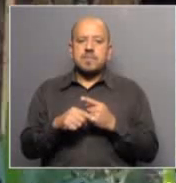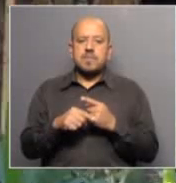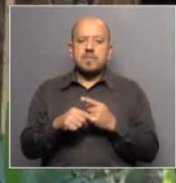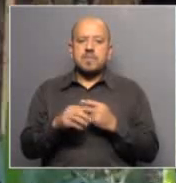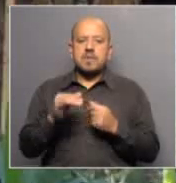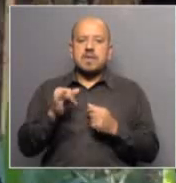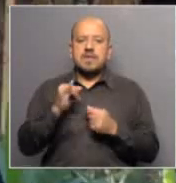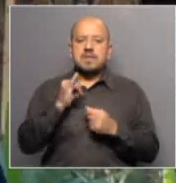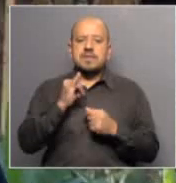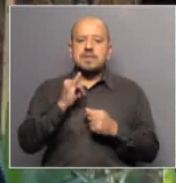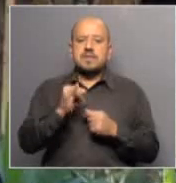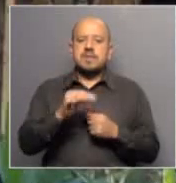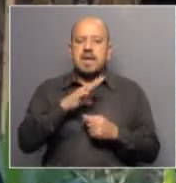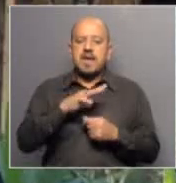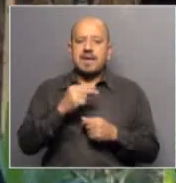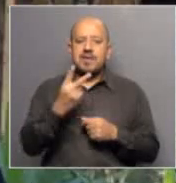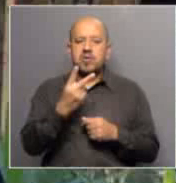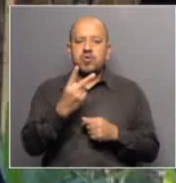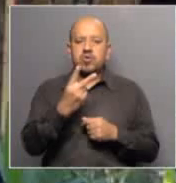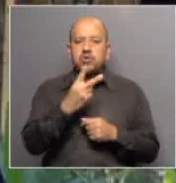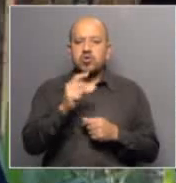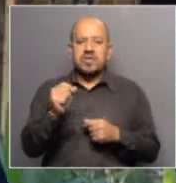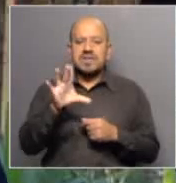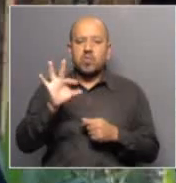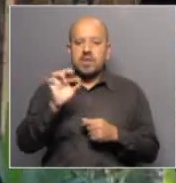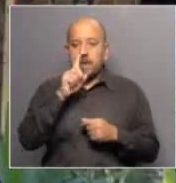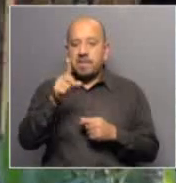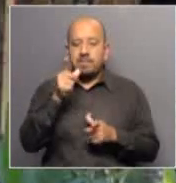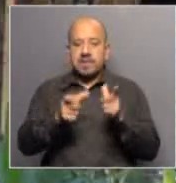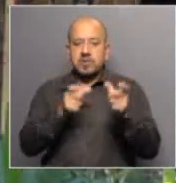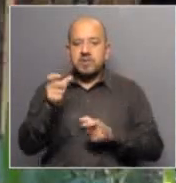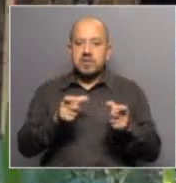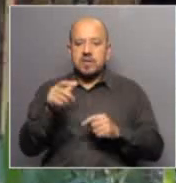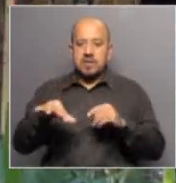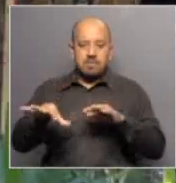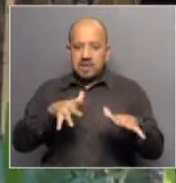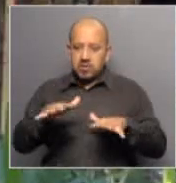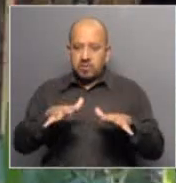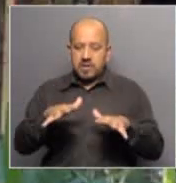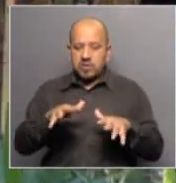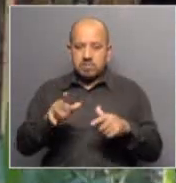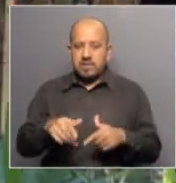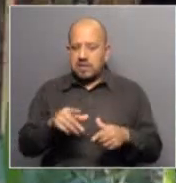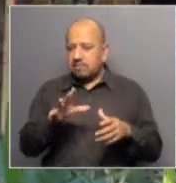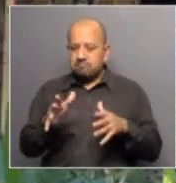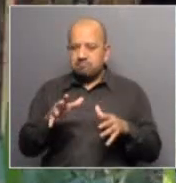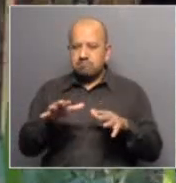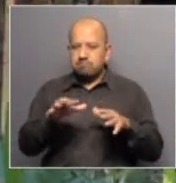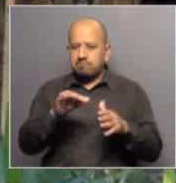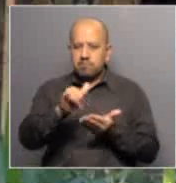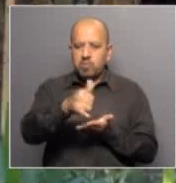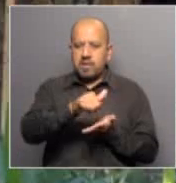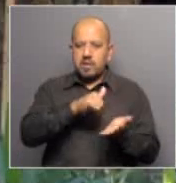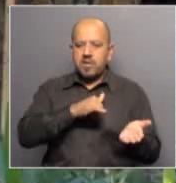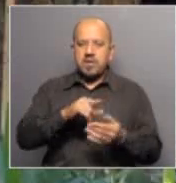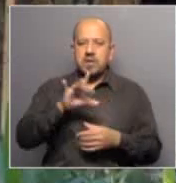Si hay 250.000 personas que están utilizando cannabis anualmente, más o menos, y para graficarlo en términos brutos, podemos decir que son